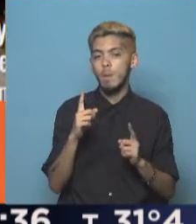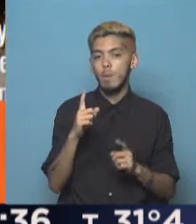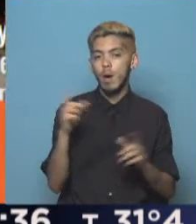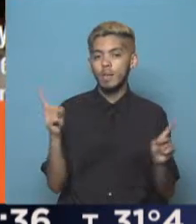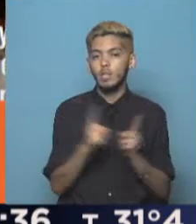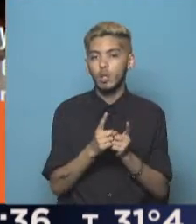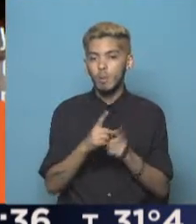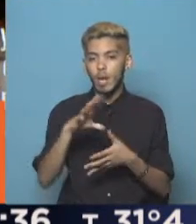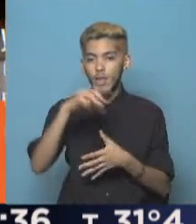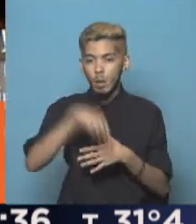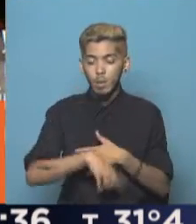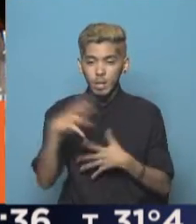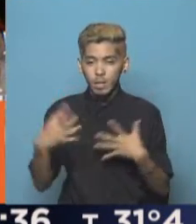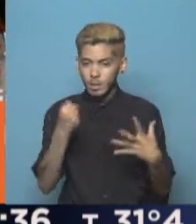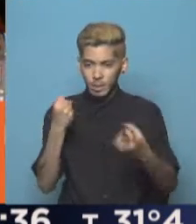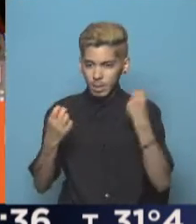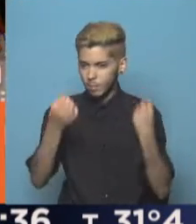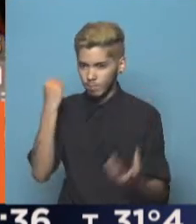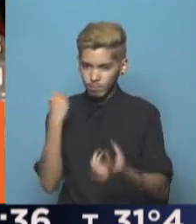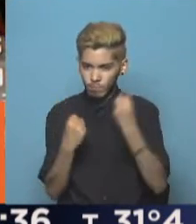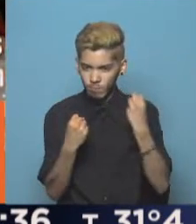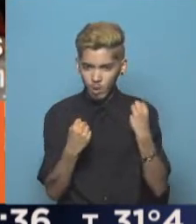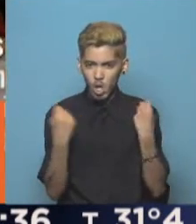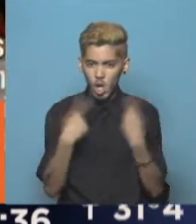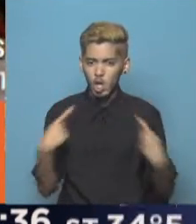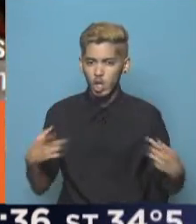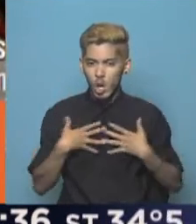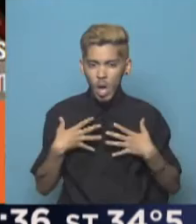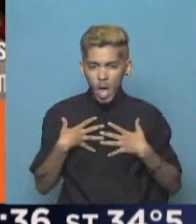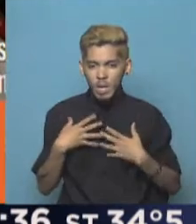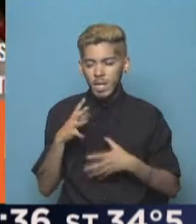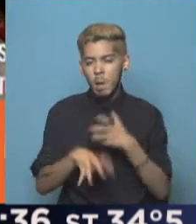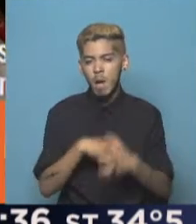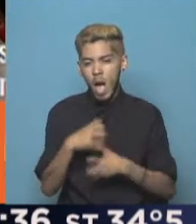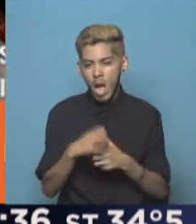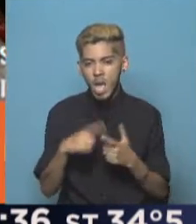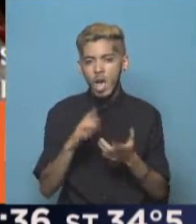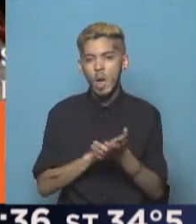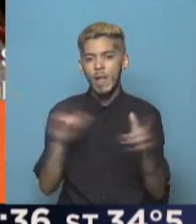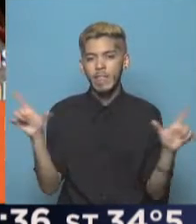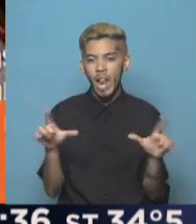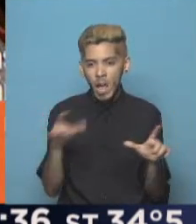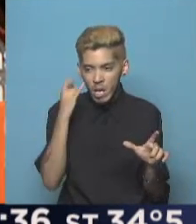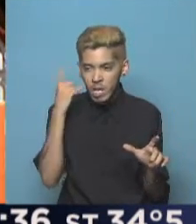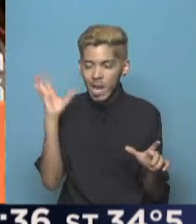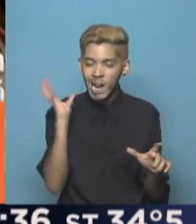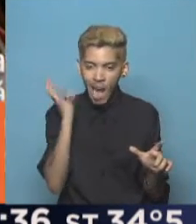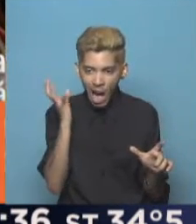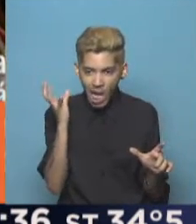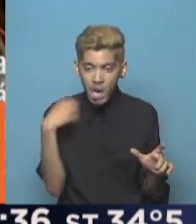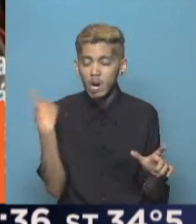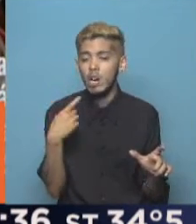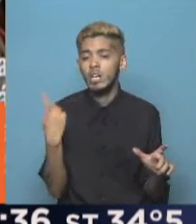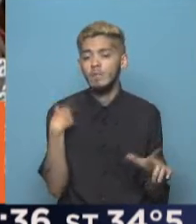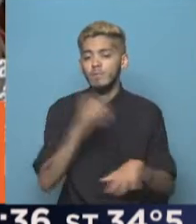Se apoderaron de todos nuestros insumos vinculados a la televisión y a la radio. Nosotros hacemos un